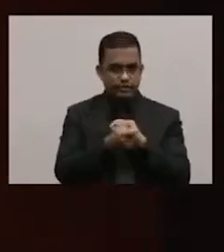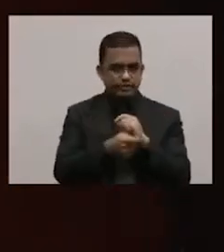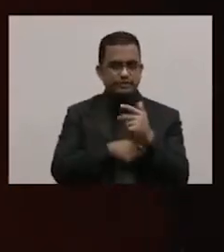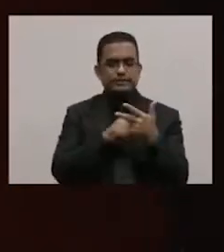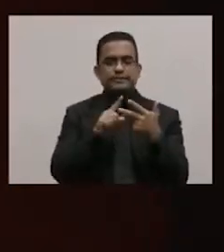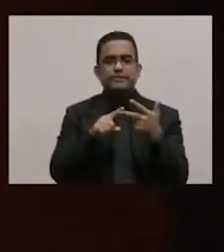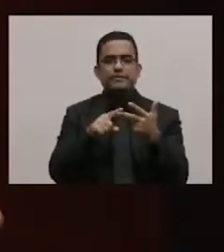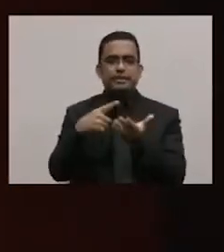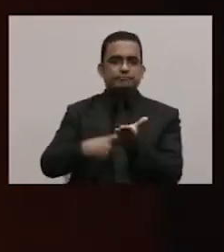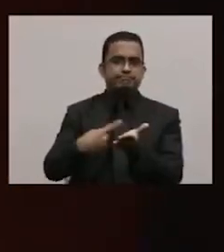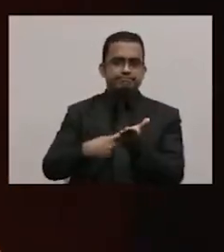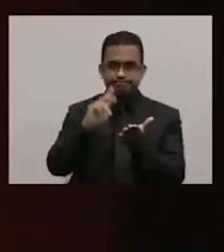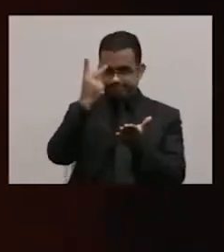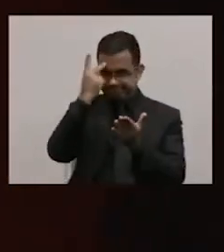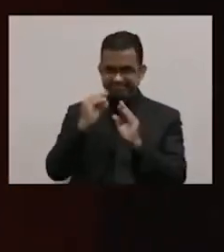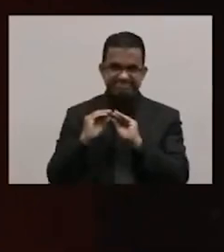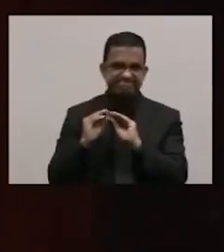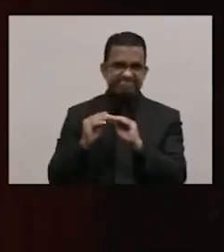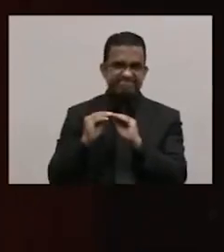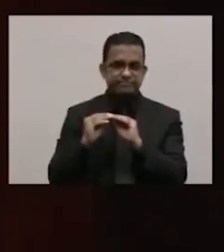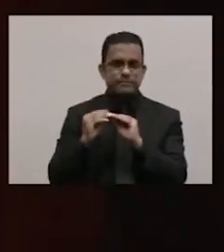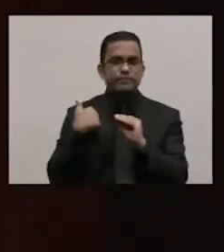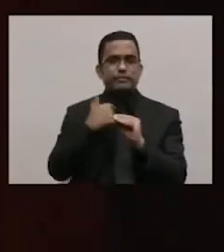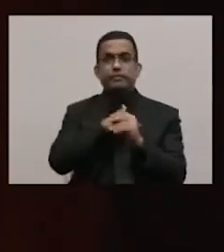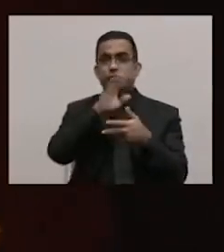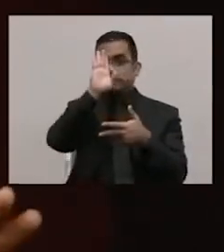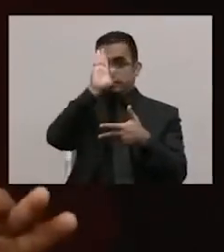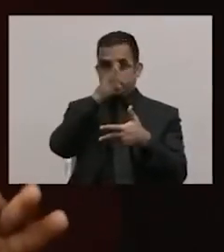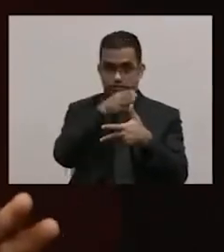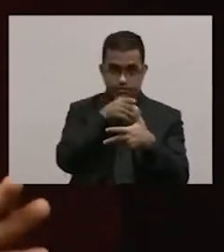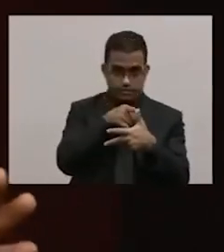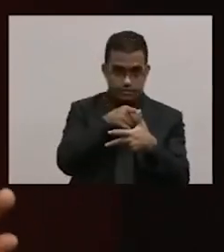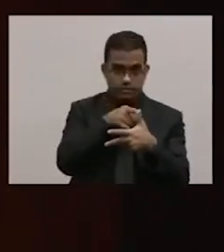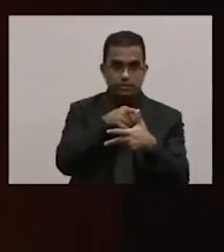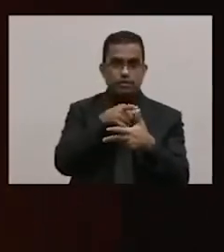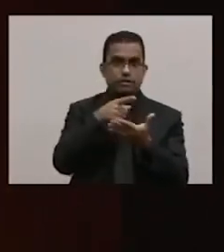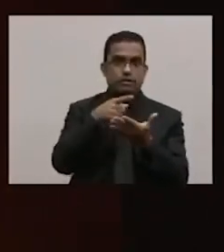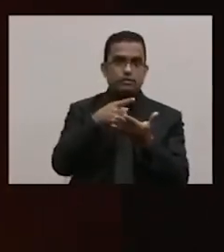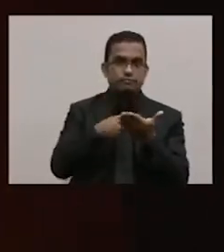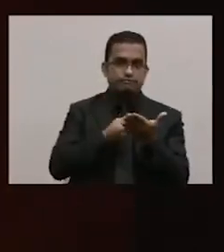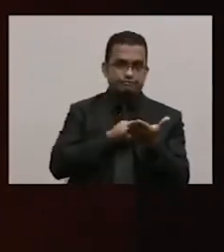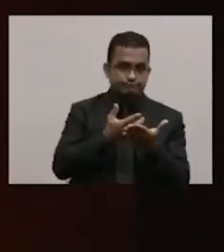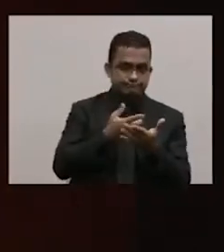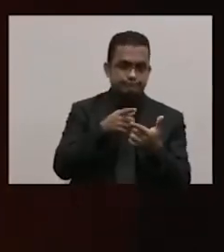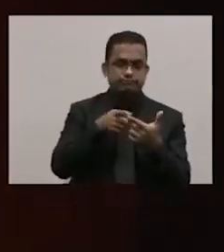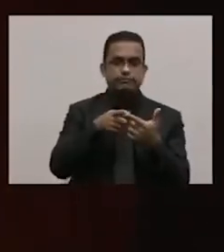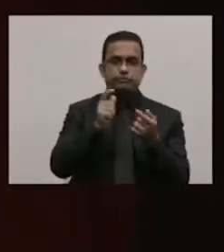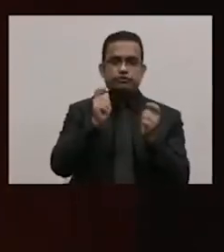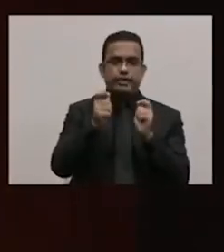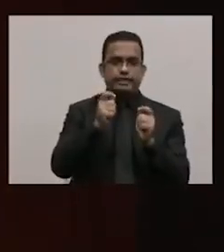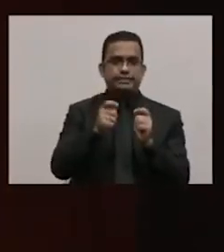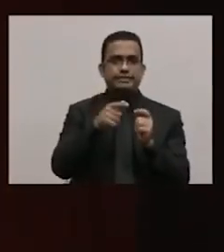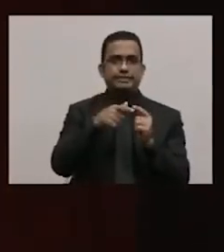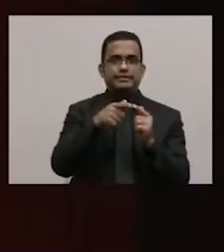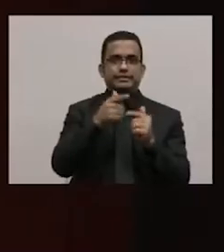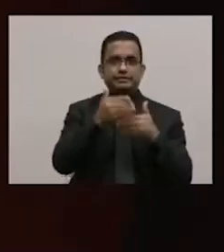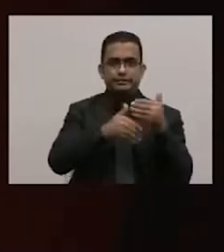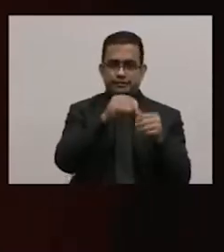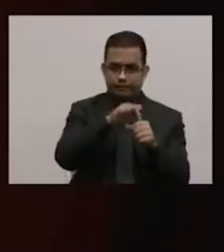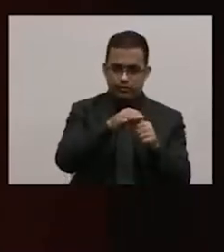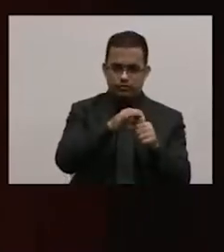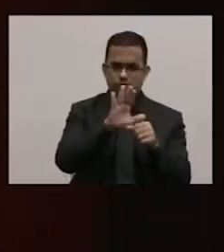nos hemos centrado fundamentalmente en la libertad de expresión y en la reforma electoral. Entonces queremos preguntar cómo